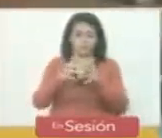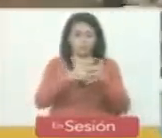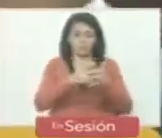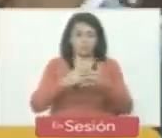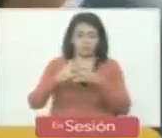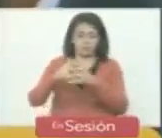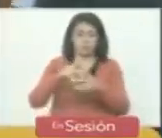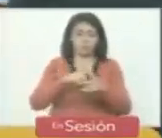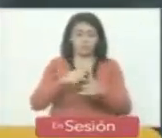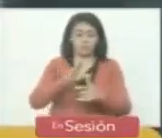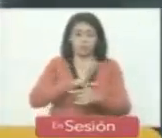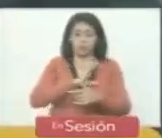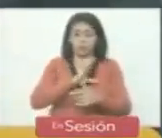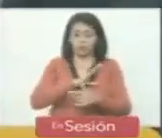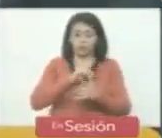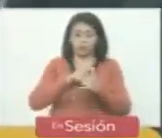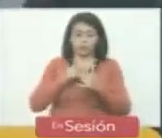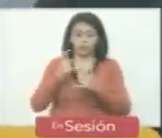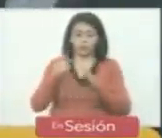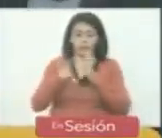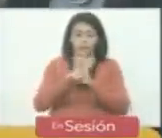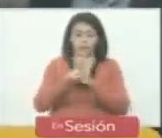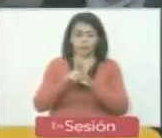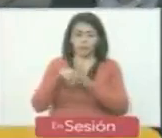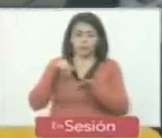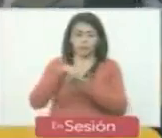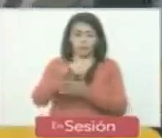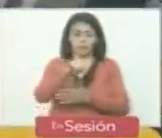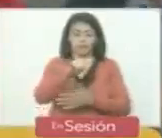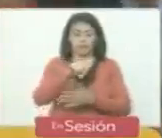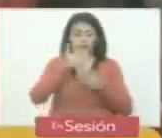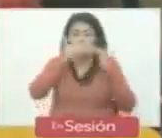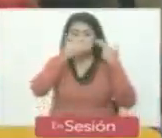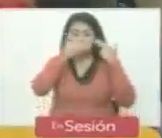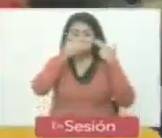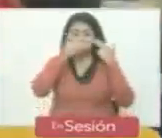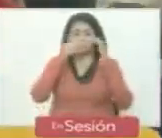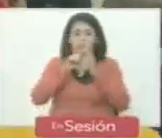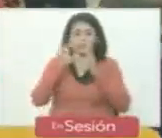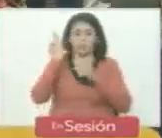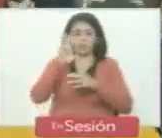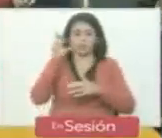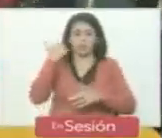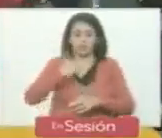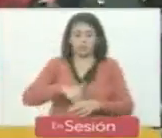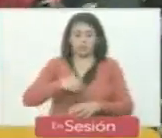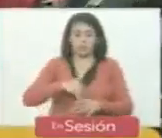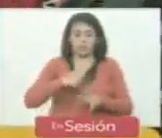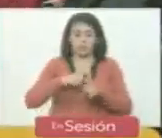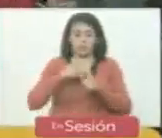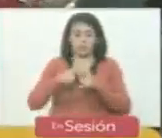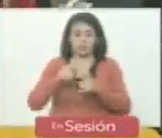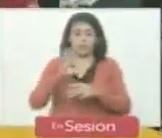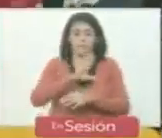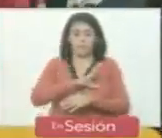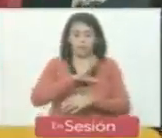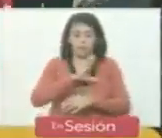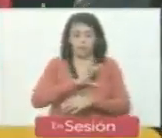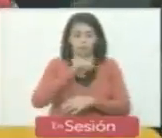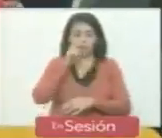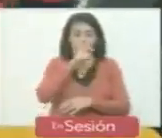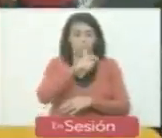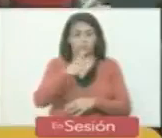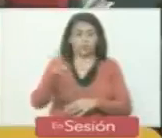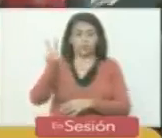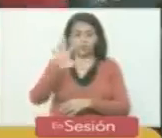norteamericano de apropiarse ilegalmente del avión secuestrado en la República de Argentina y que pertenece al